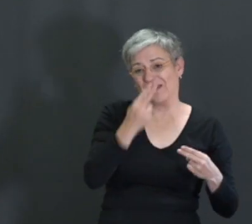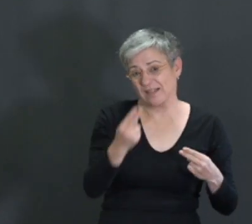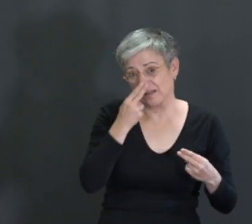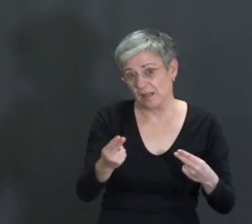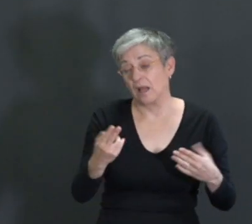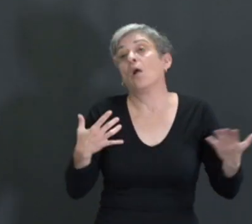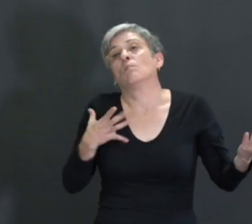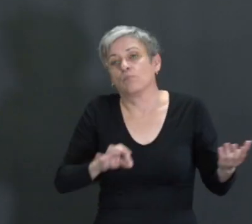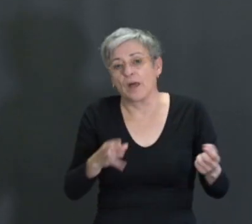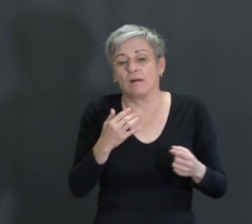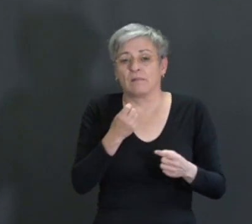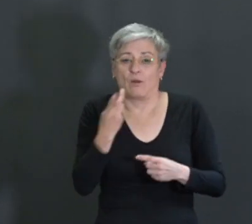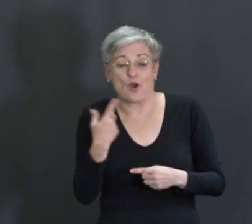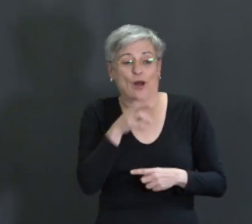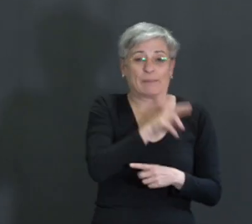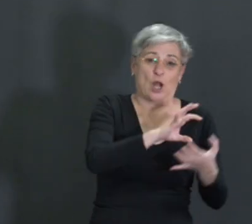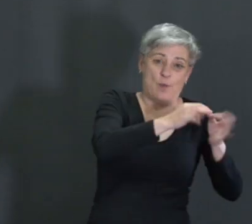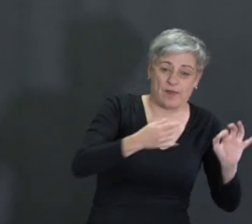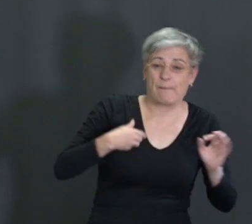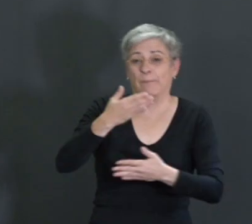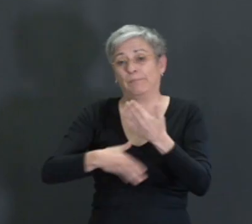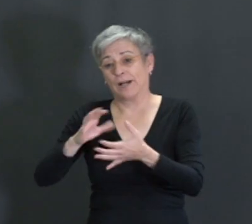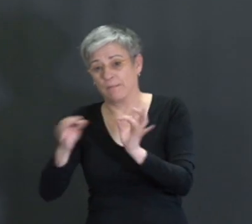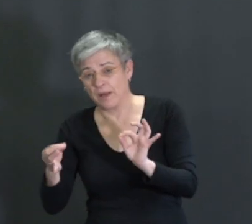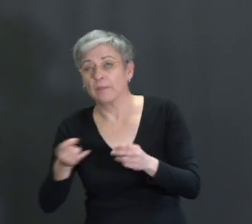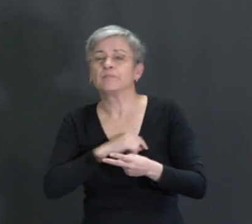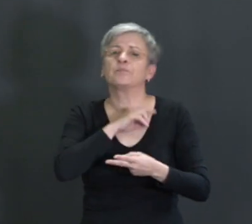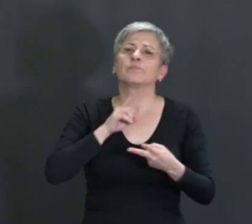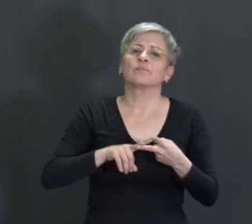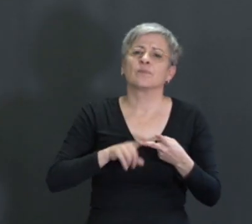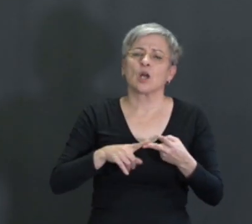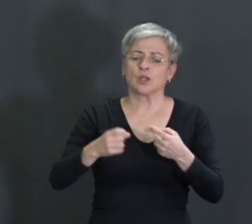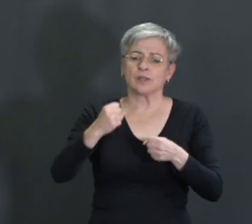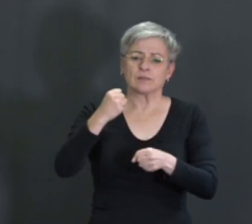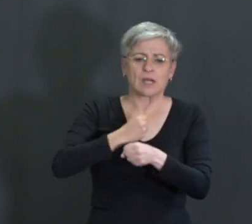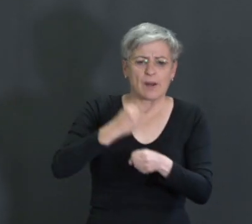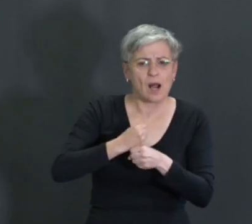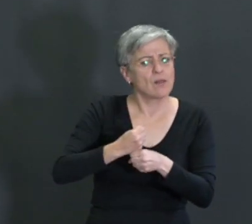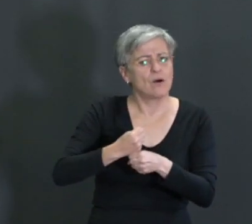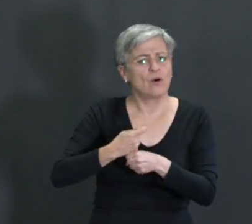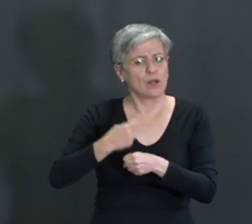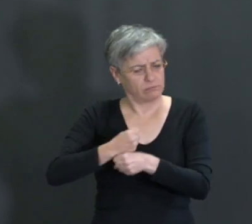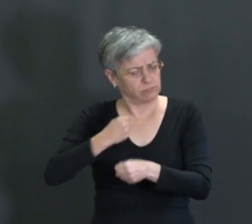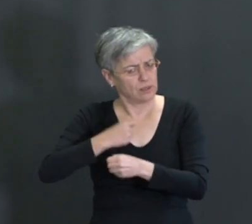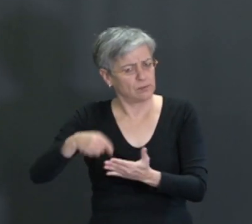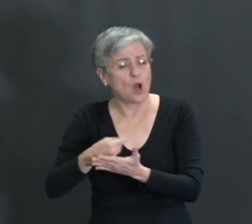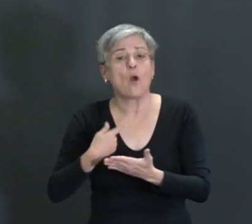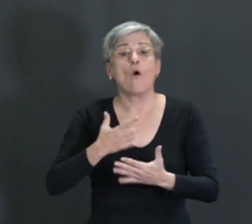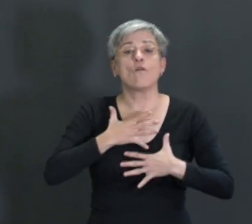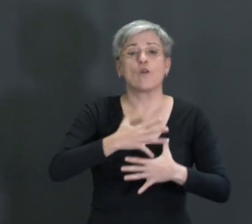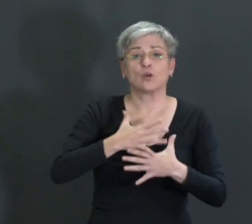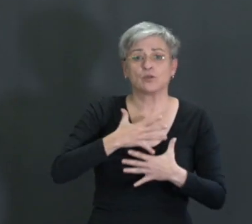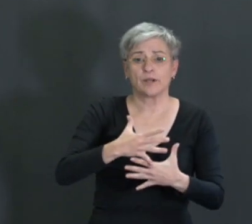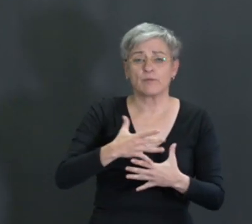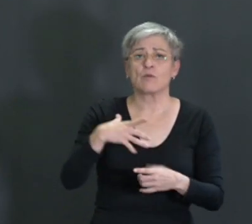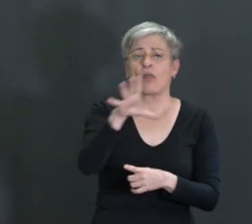repetían competiciones. Tenemos trabajadores, ya en voluntarios tenían 50.000 voluntarios, en